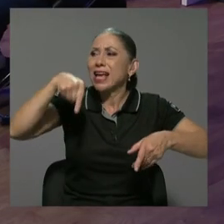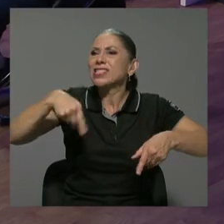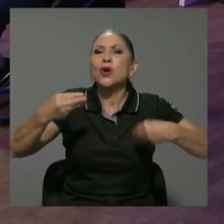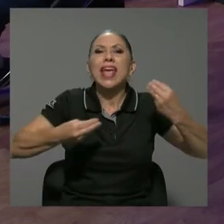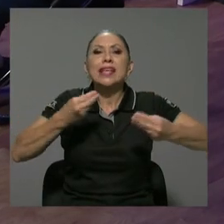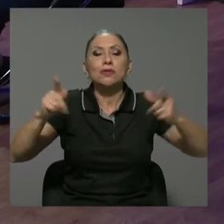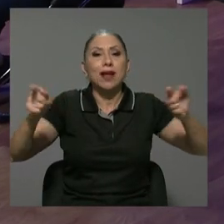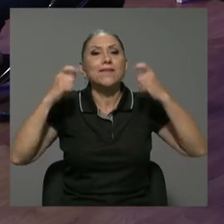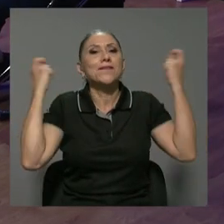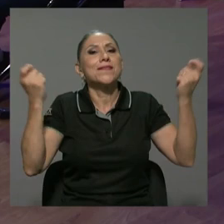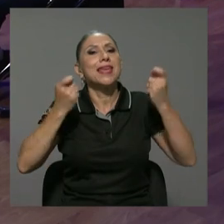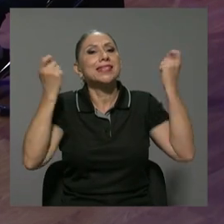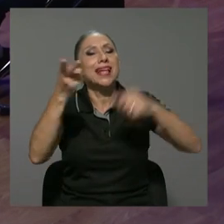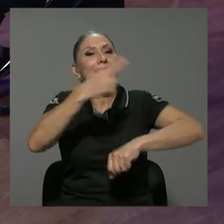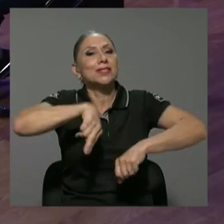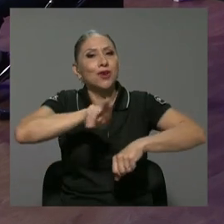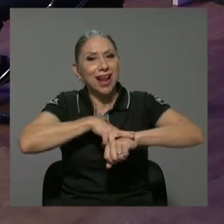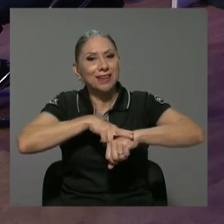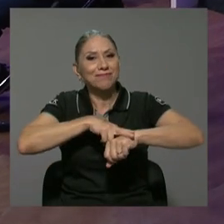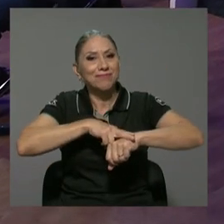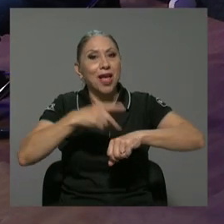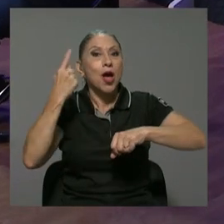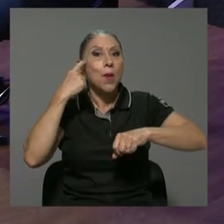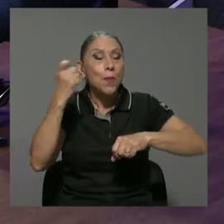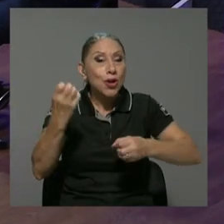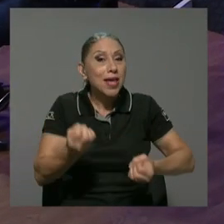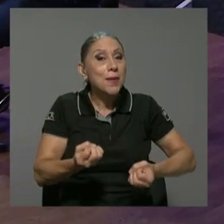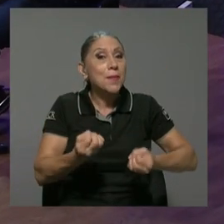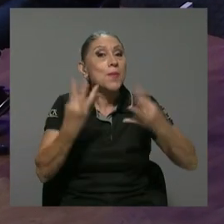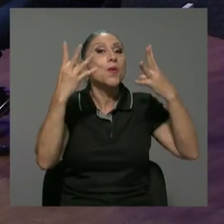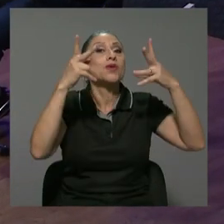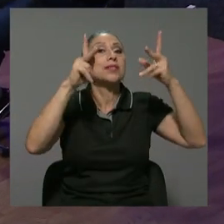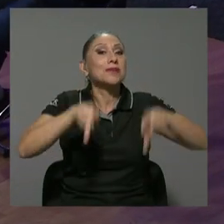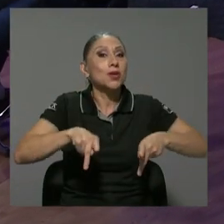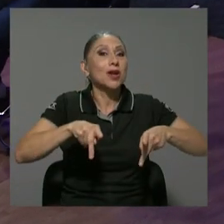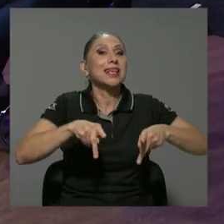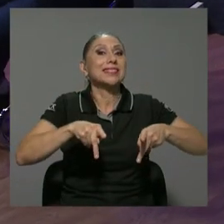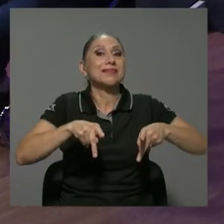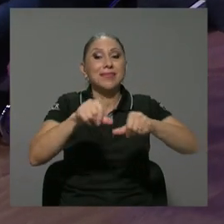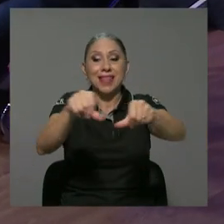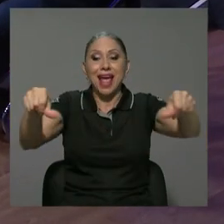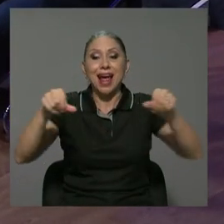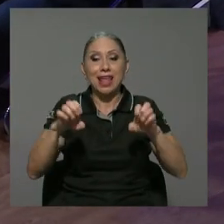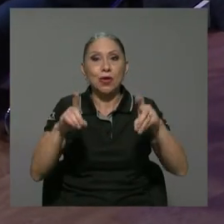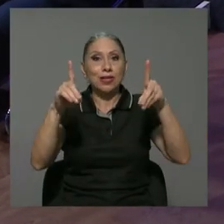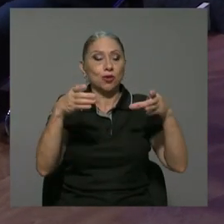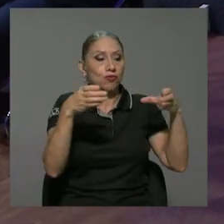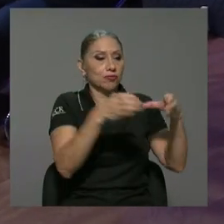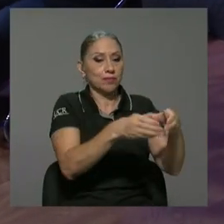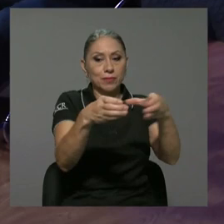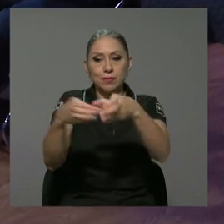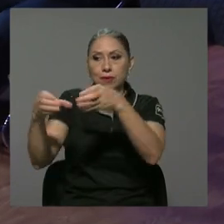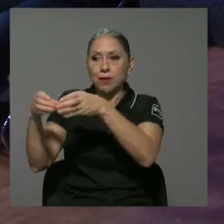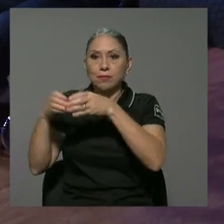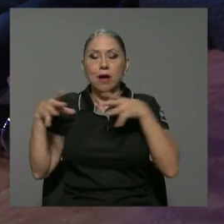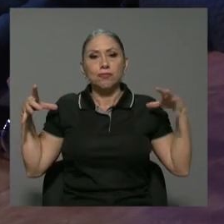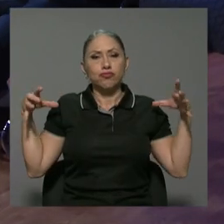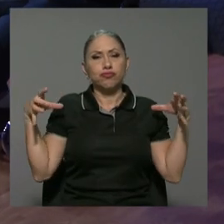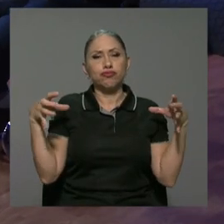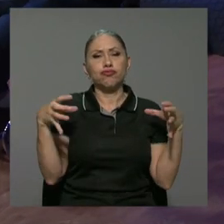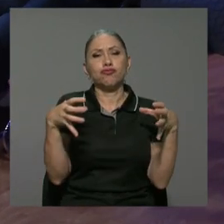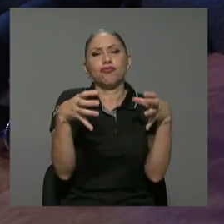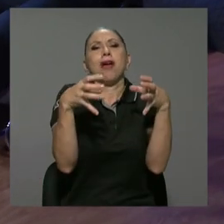nacional, porque estamos aglutinando sectores del sector de educación costarricense, ¿no? Y entonces es esto, ¿no? Es